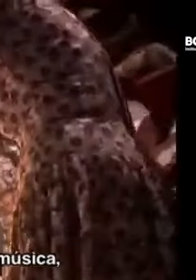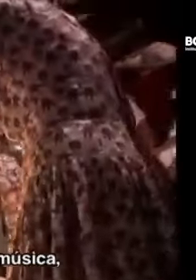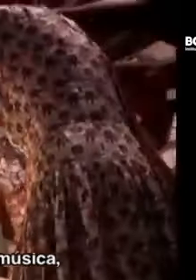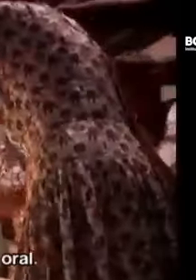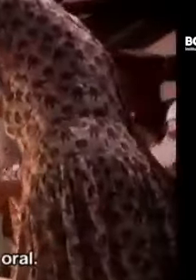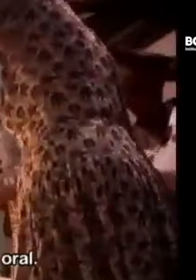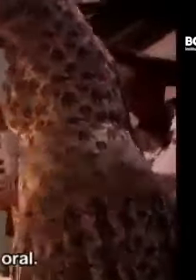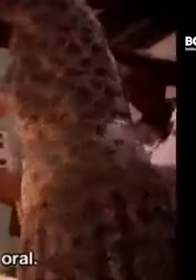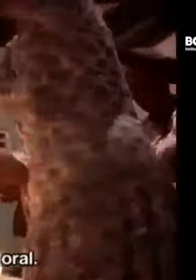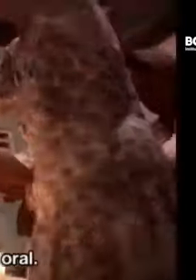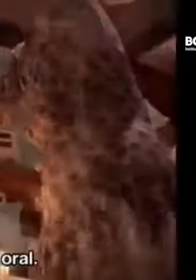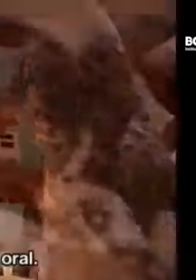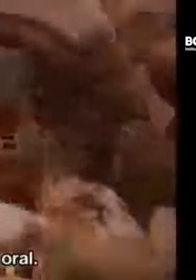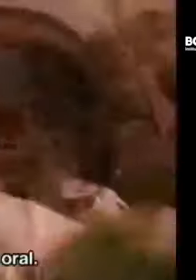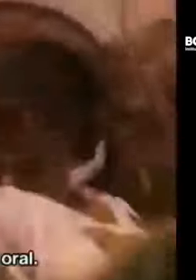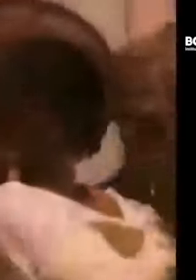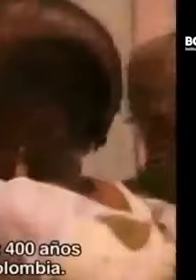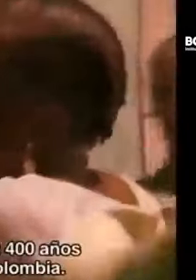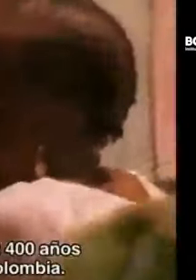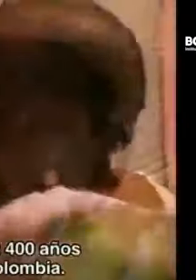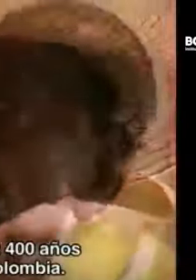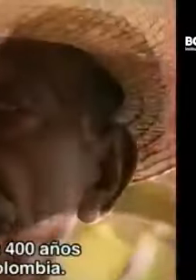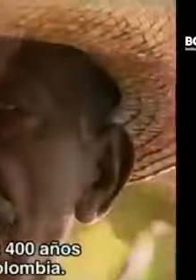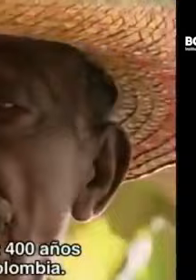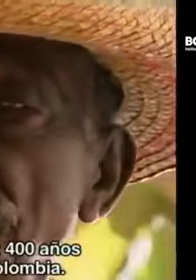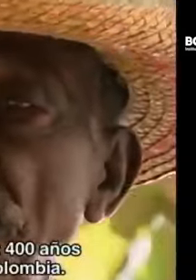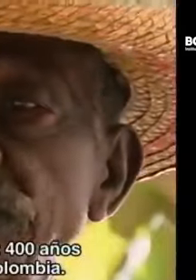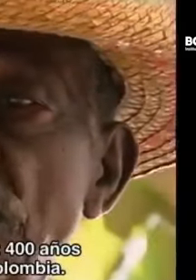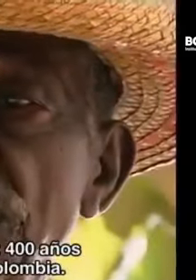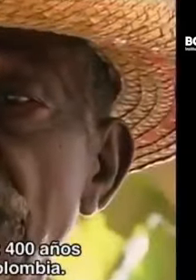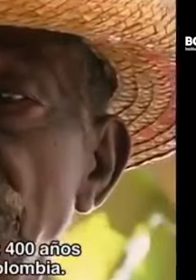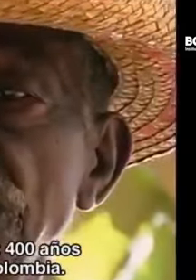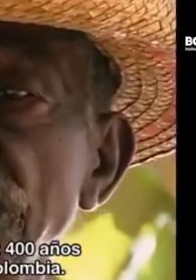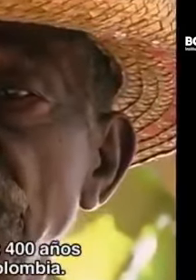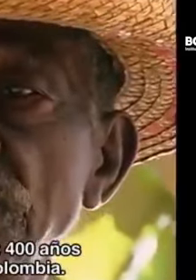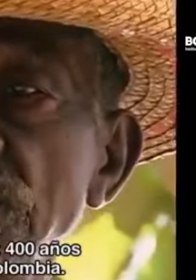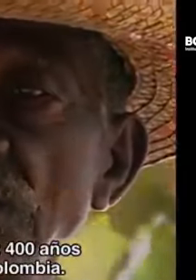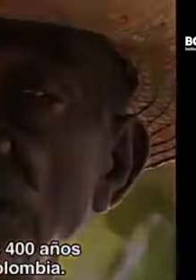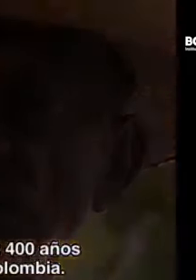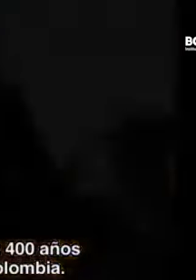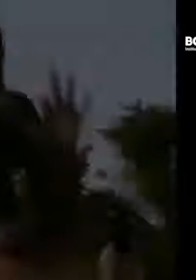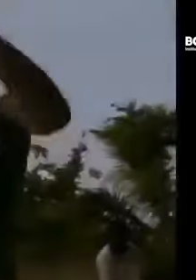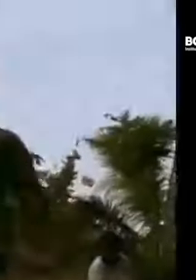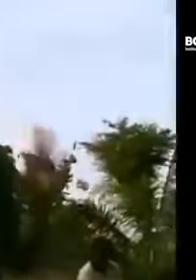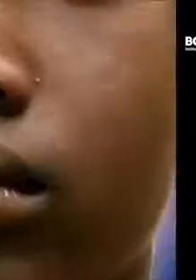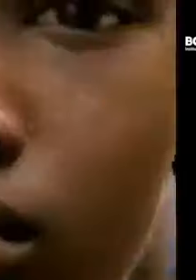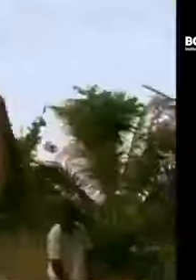y Chitiao. Ya sendar y vuestro colo.